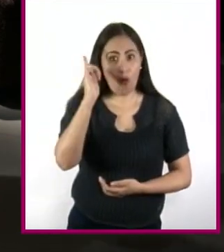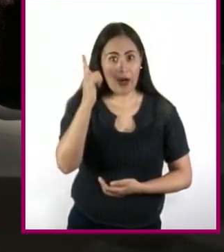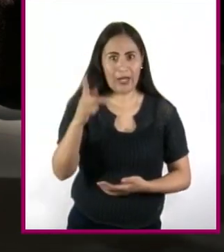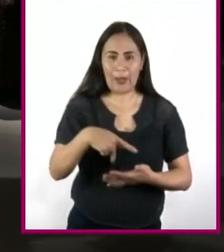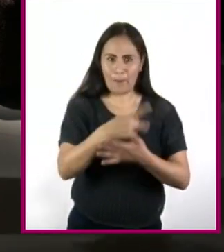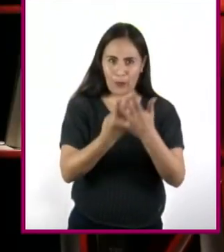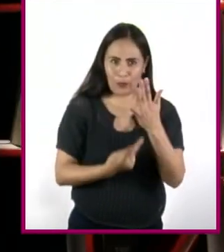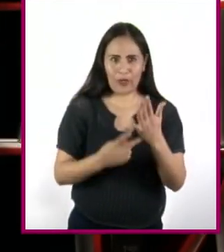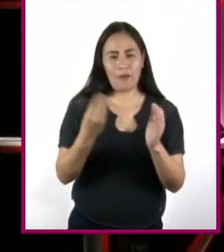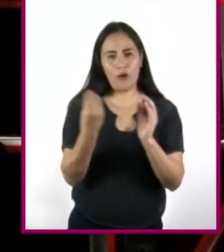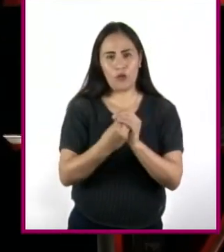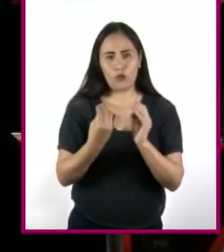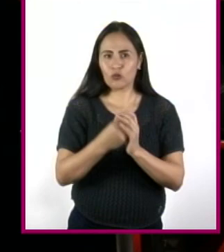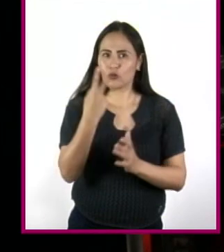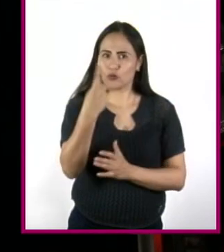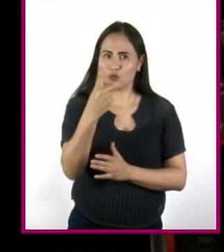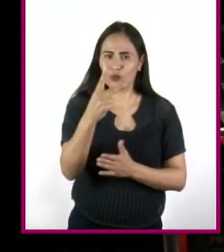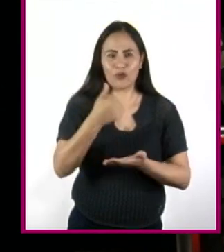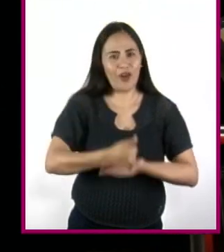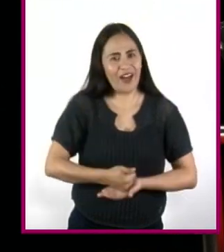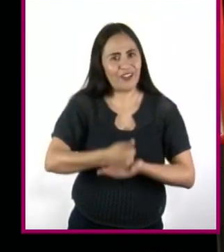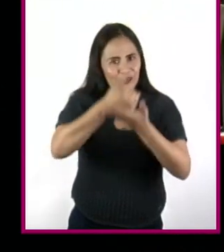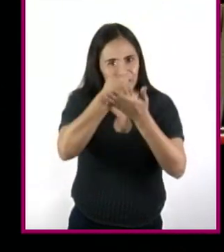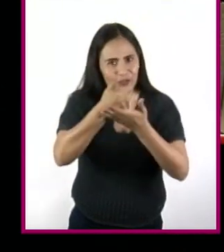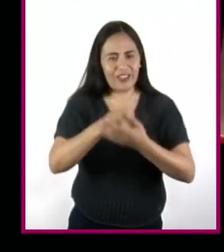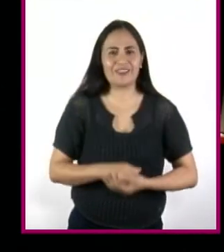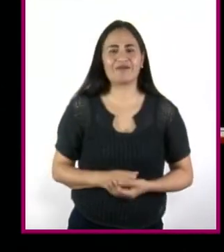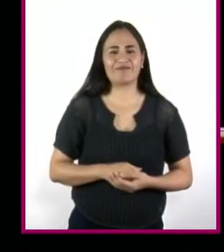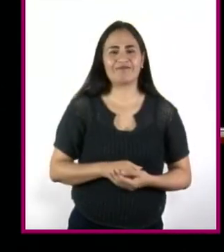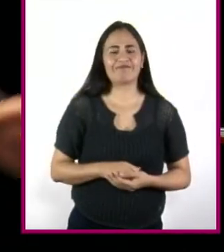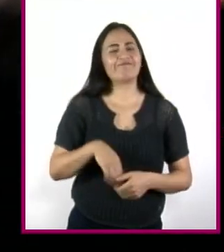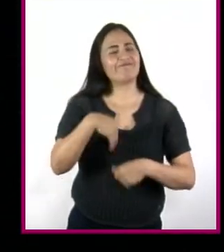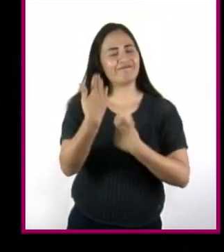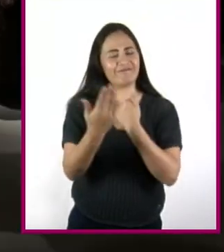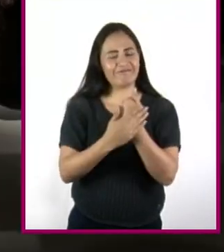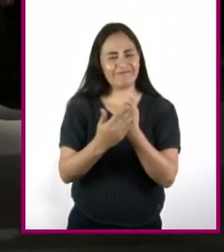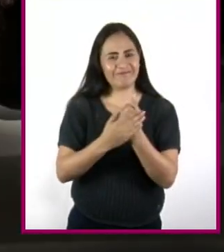sus clases. Los esperamos en nuestro siguiente episodio.